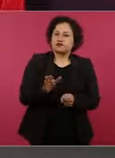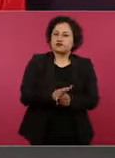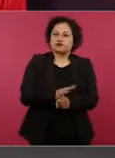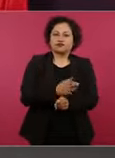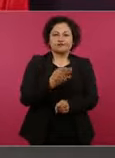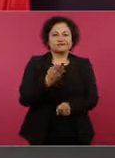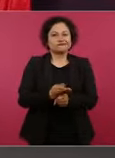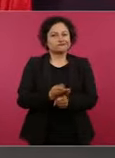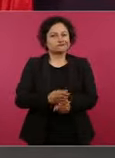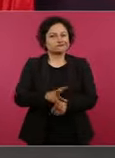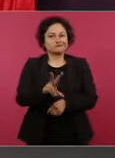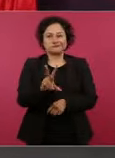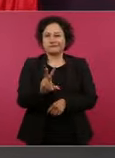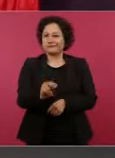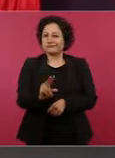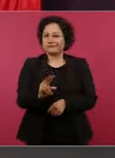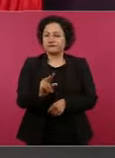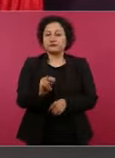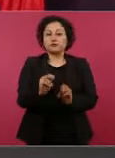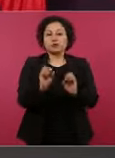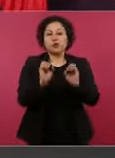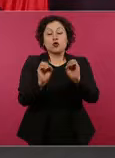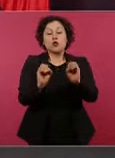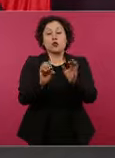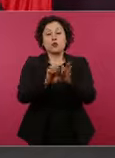el manejo de aranceles,